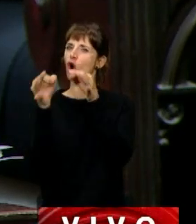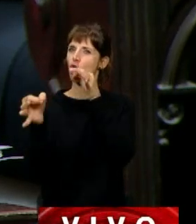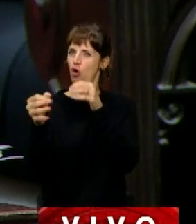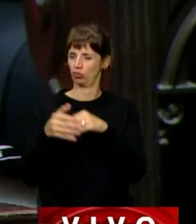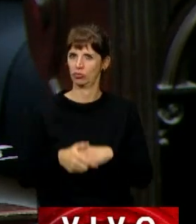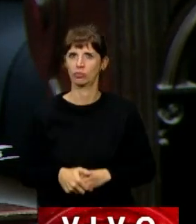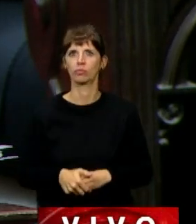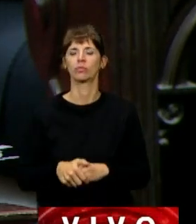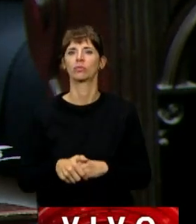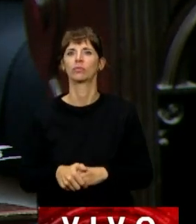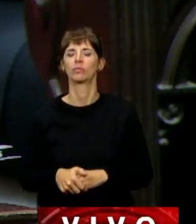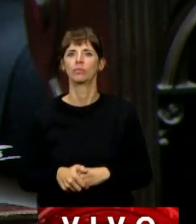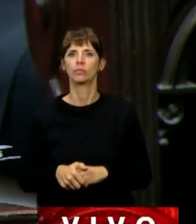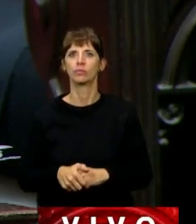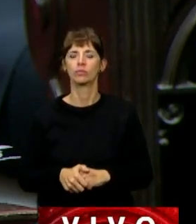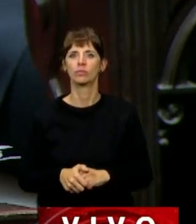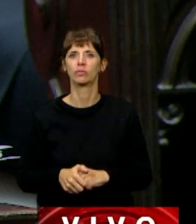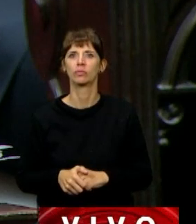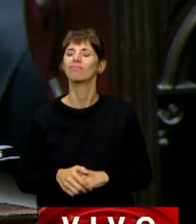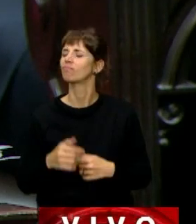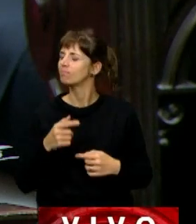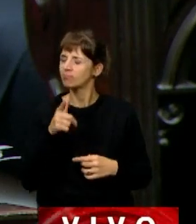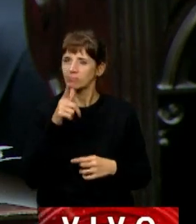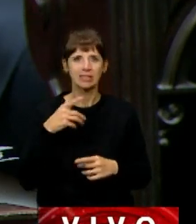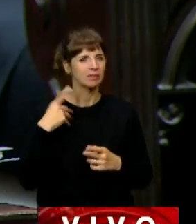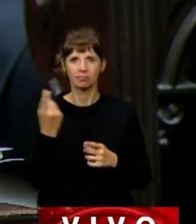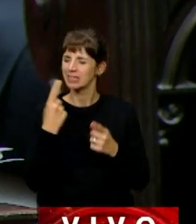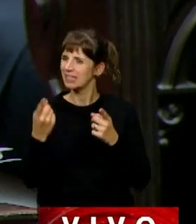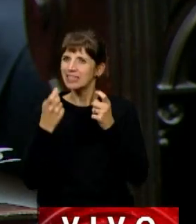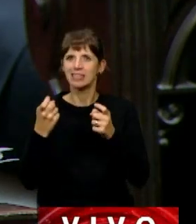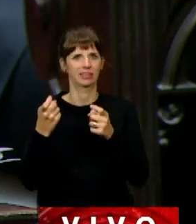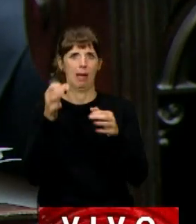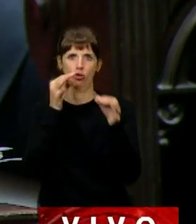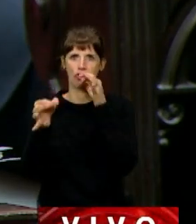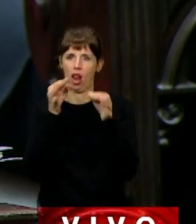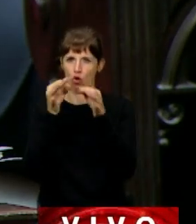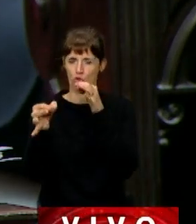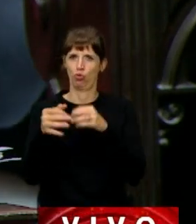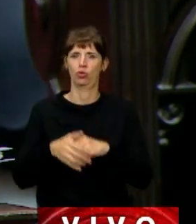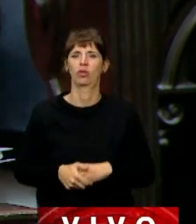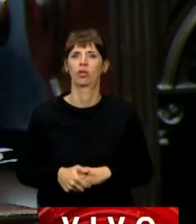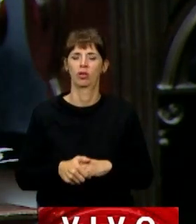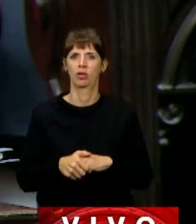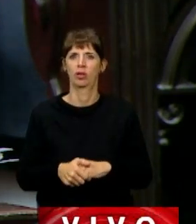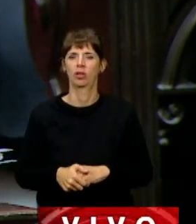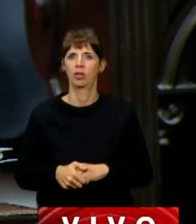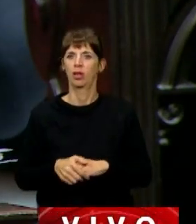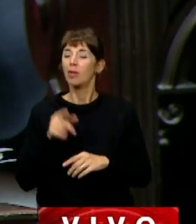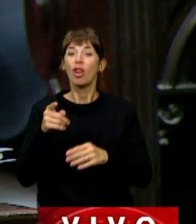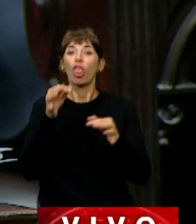creo que necesitamos dialogar, tomo Mario eso, pero dialogar